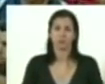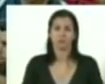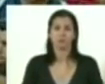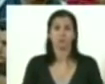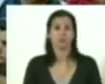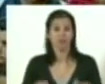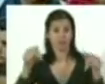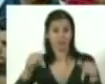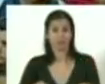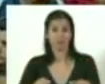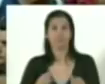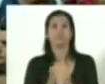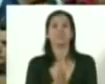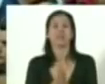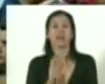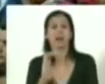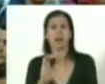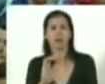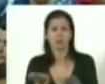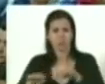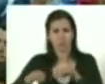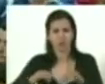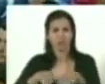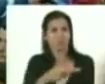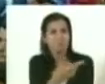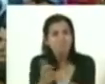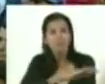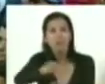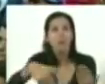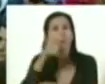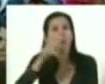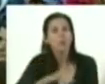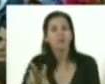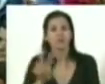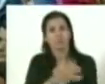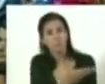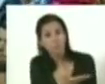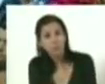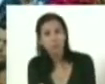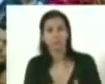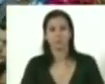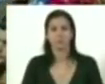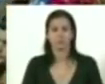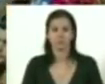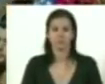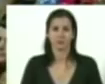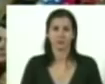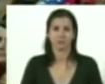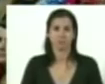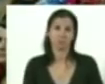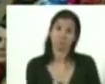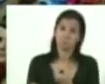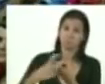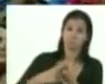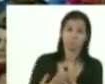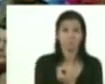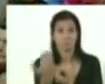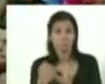desde San Carlos de Cojedes, invitamos a todo el pueblo venezolano a